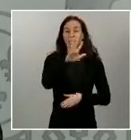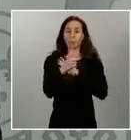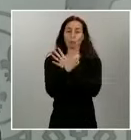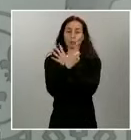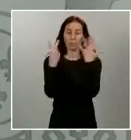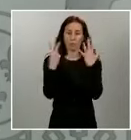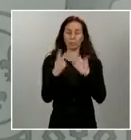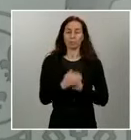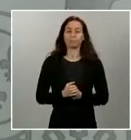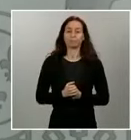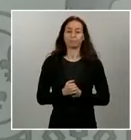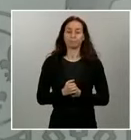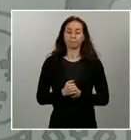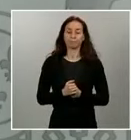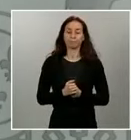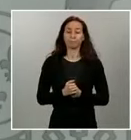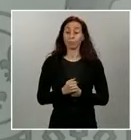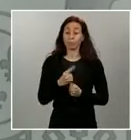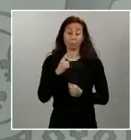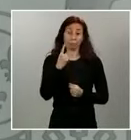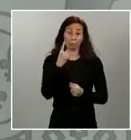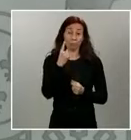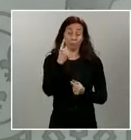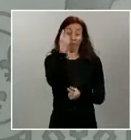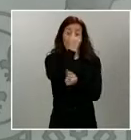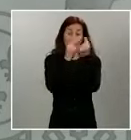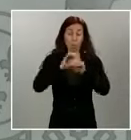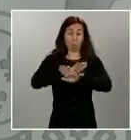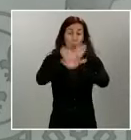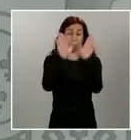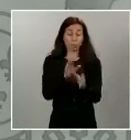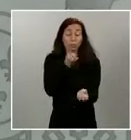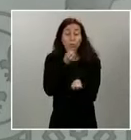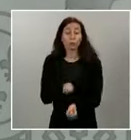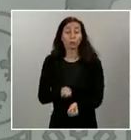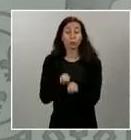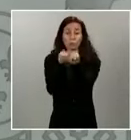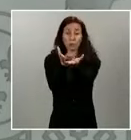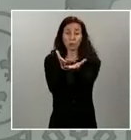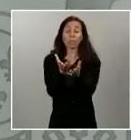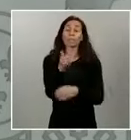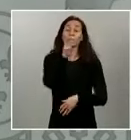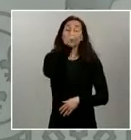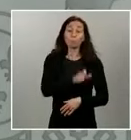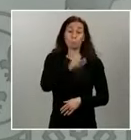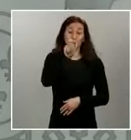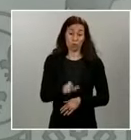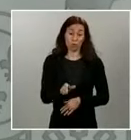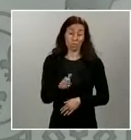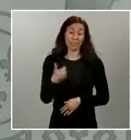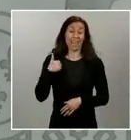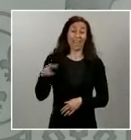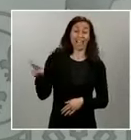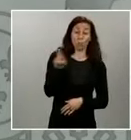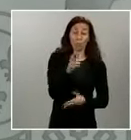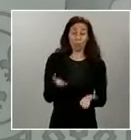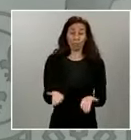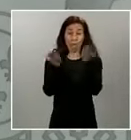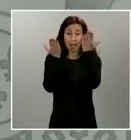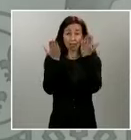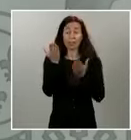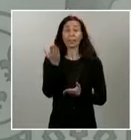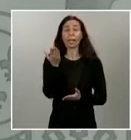Y el último dato que solemos comentarles son las personas dadas de alta. En total han sido dadas de alta